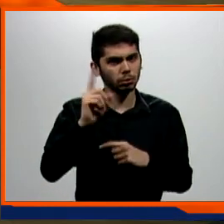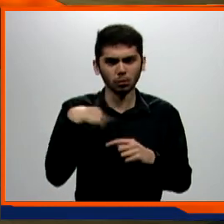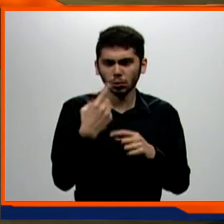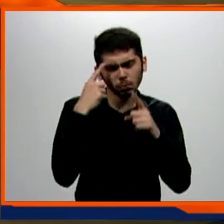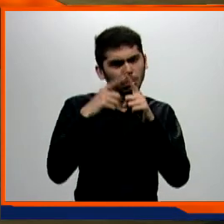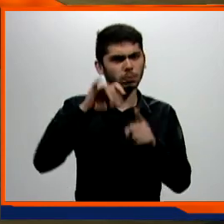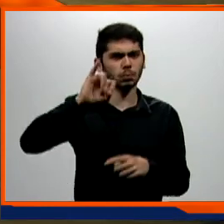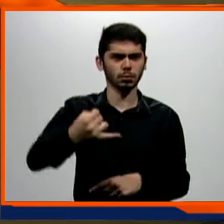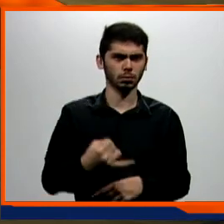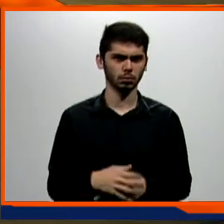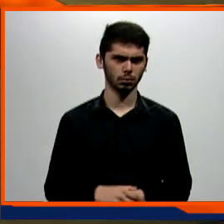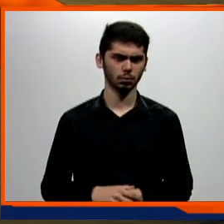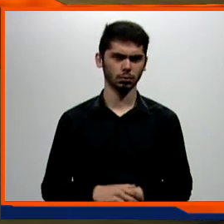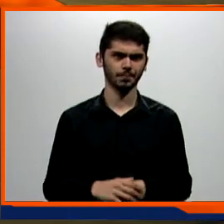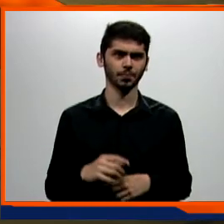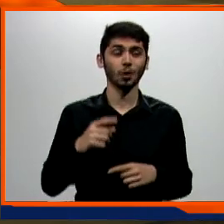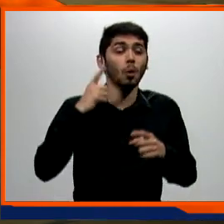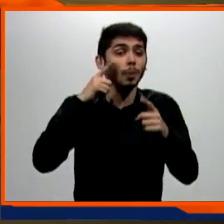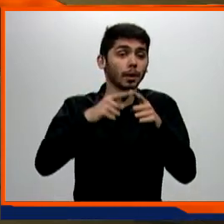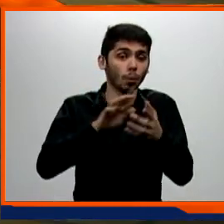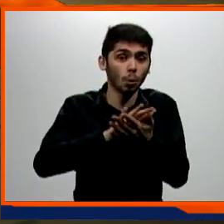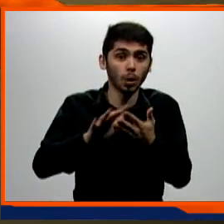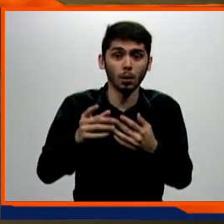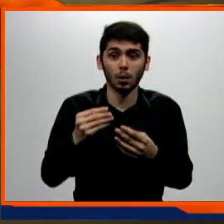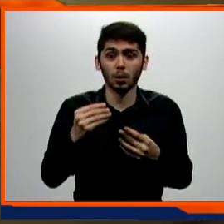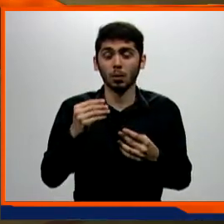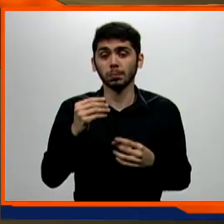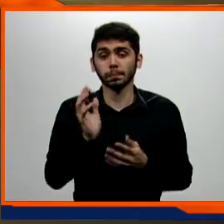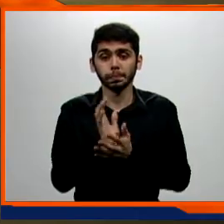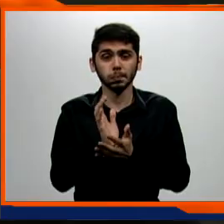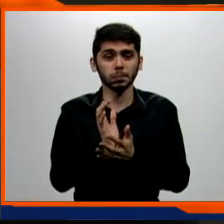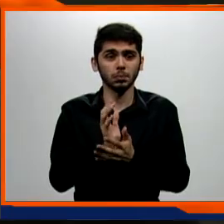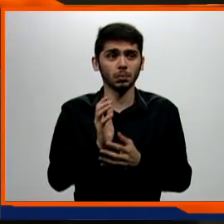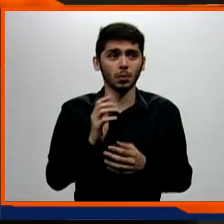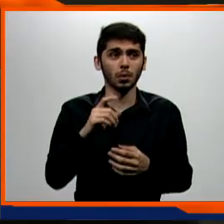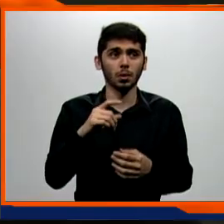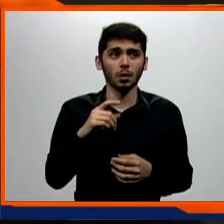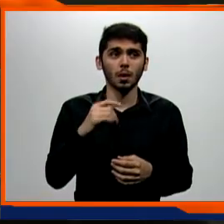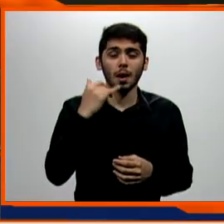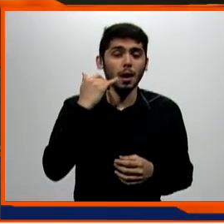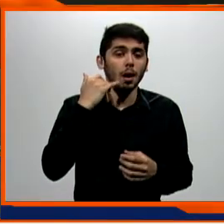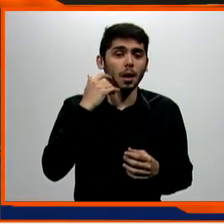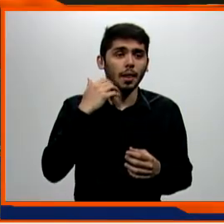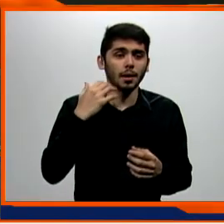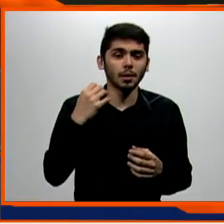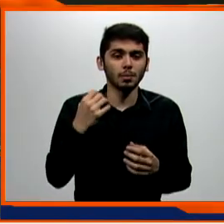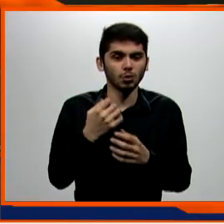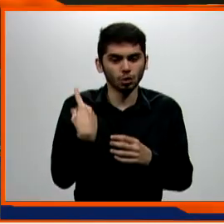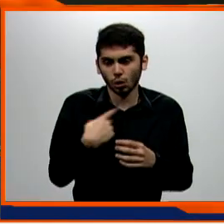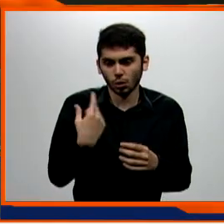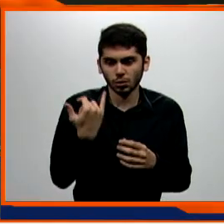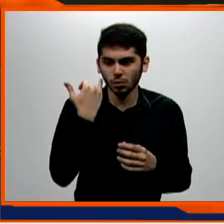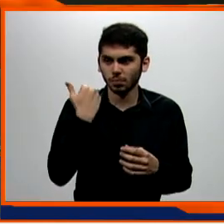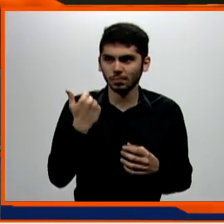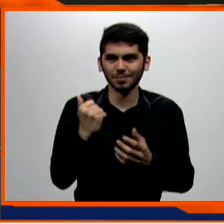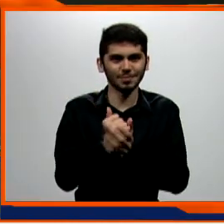del mundo. Son objetivos nuevos, es una revancha, es una, no espina, una espada que tenemos